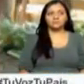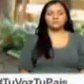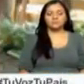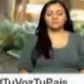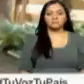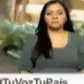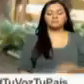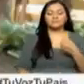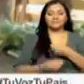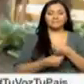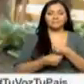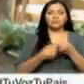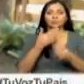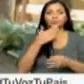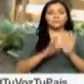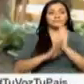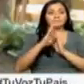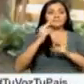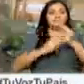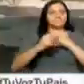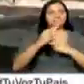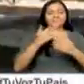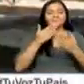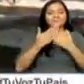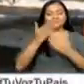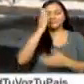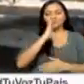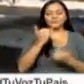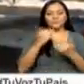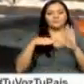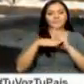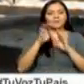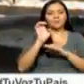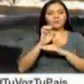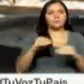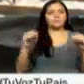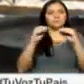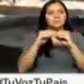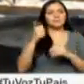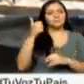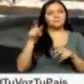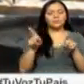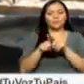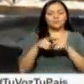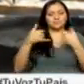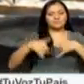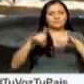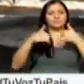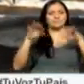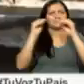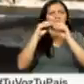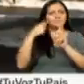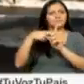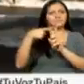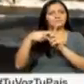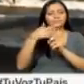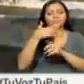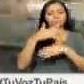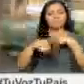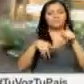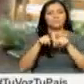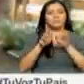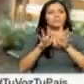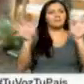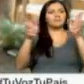estamos trabajando también, emprendiendo y dando gracias a Dios a Ban Ecuador y deseándoles también que esto se siga desarrollando en una forma muy general